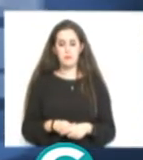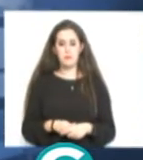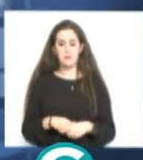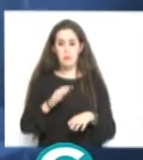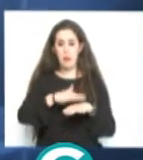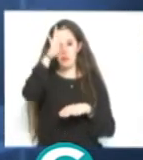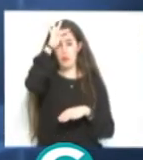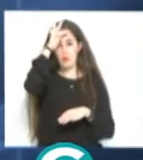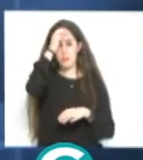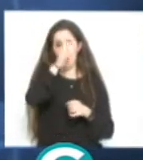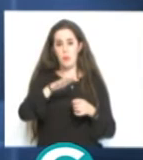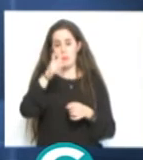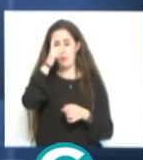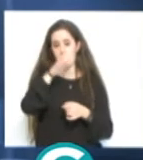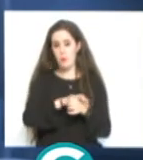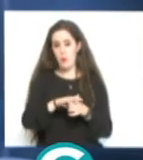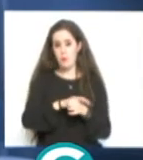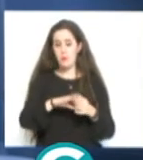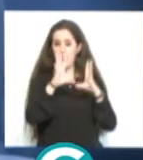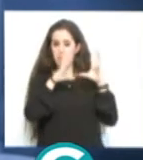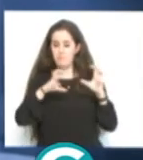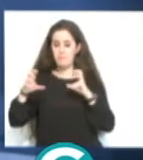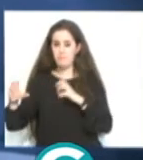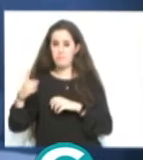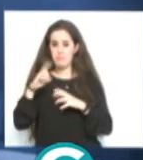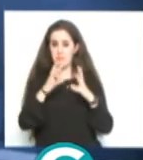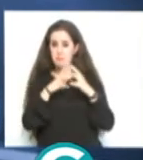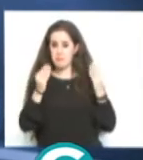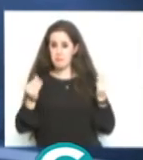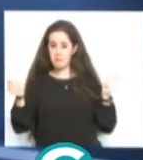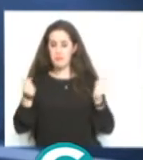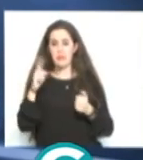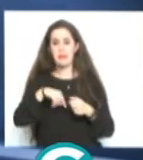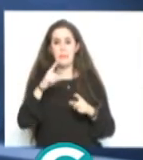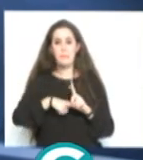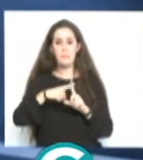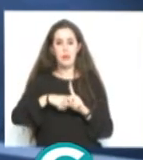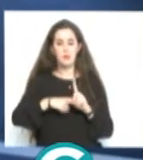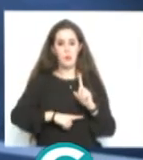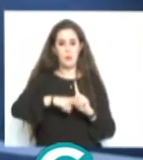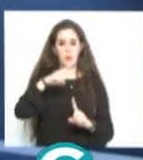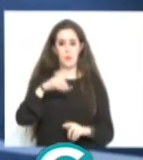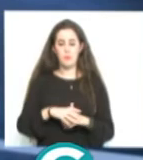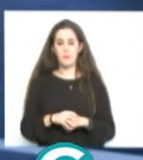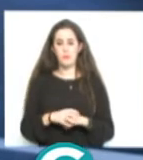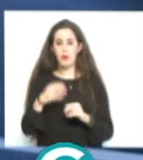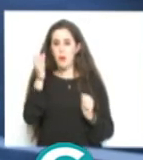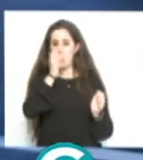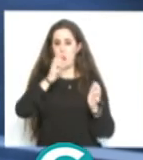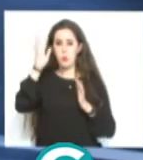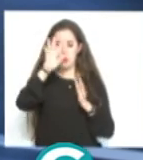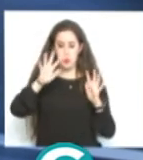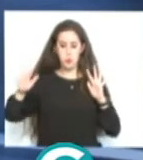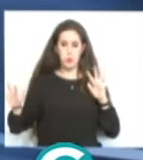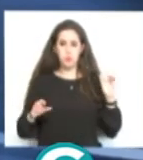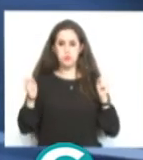Para el domingo la provincia amanecerá con brumas matinales tendiendo a despejado. Las temperaturas en ascenso, con vientos del noroeste y